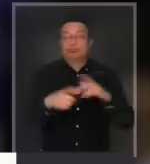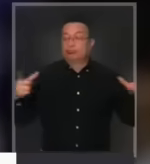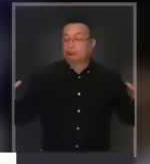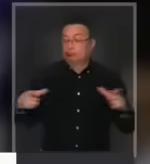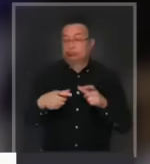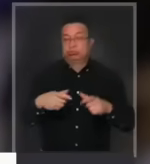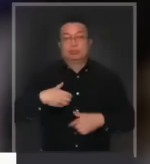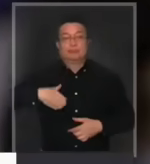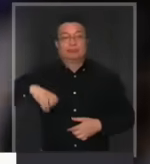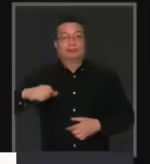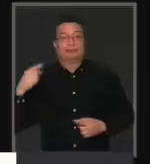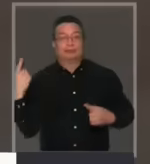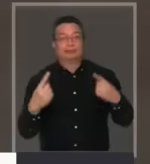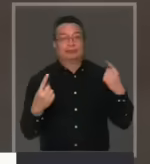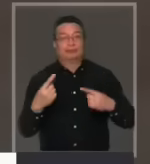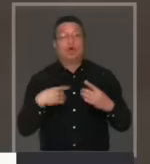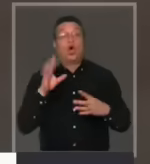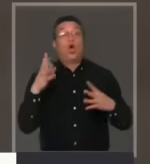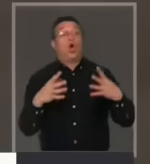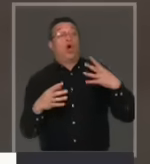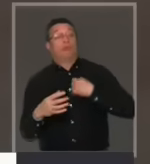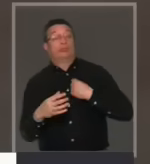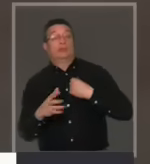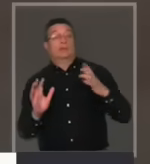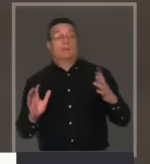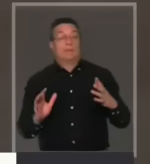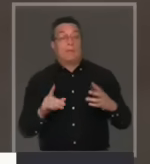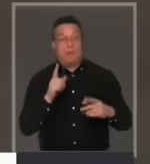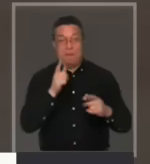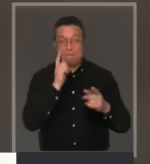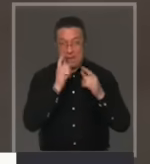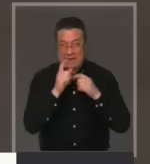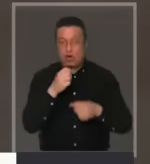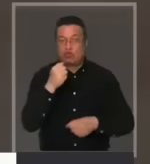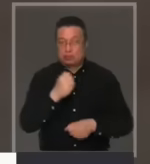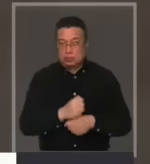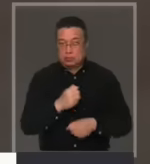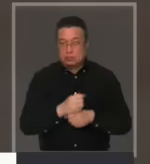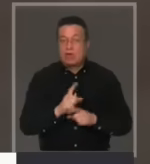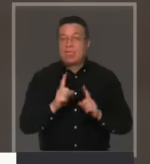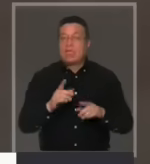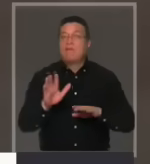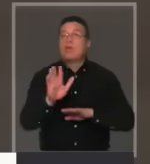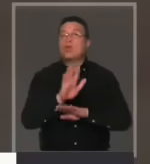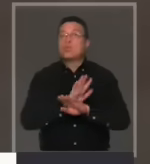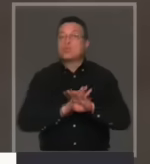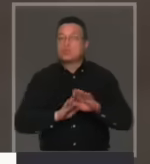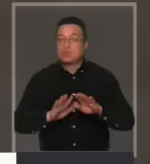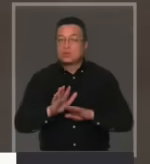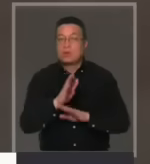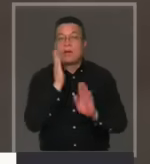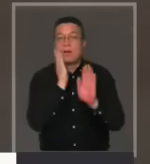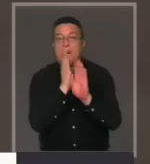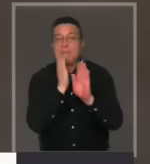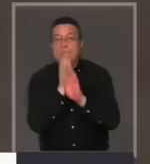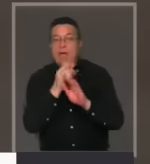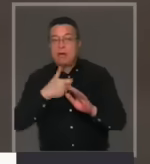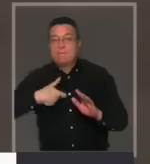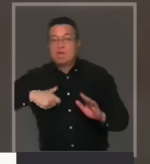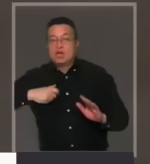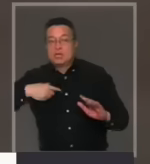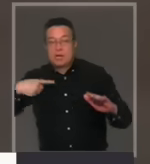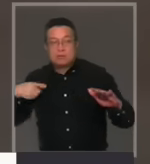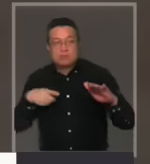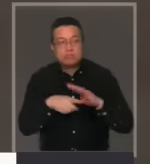mi fachada podía ser descubierta. Era una misión peligrosa y había que tener cuidado. El infiltrado no pocas veces